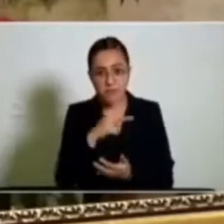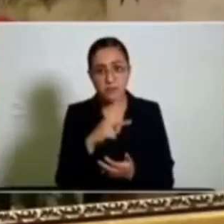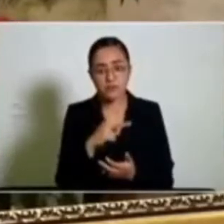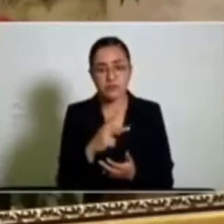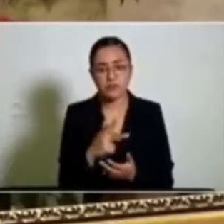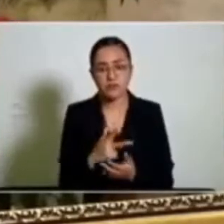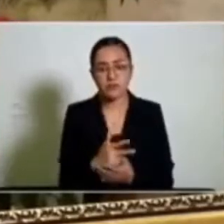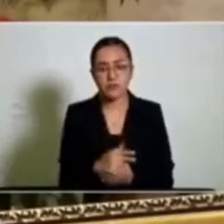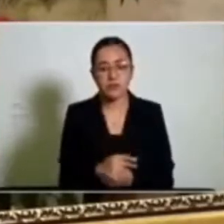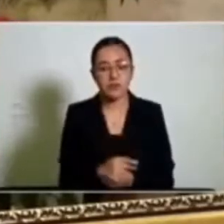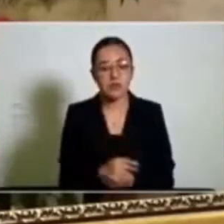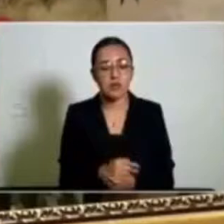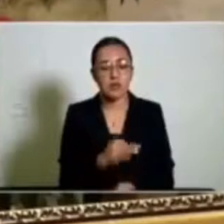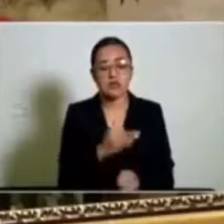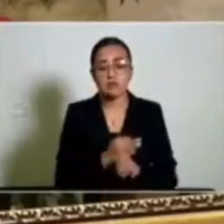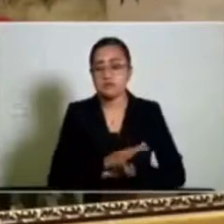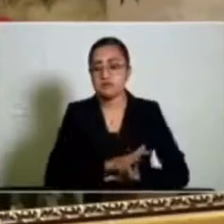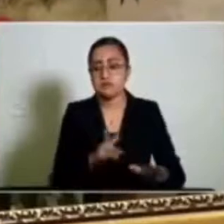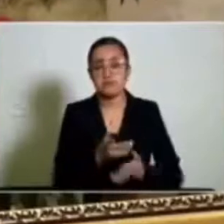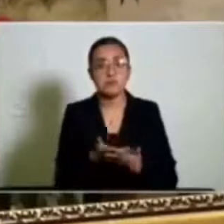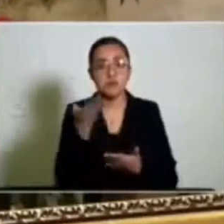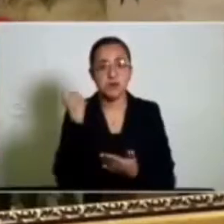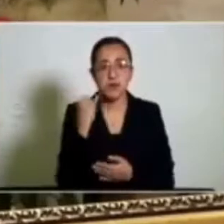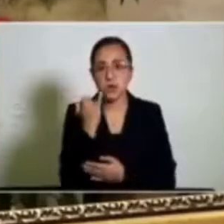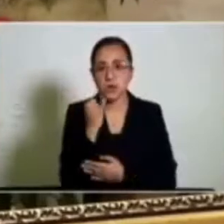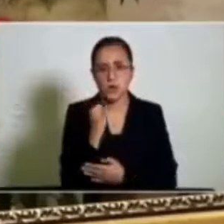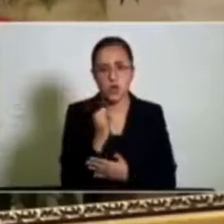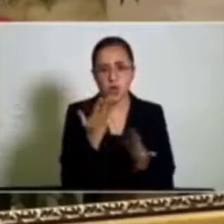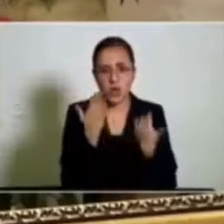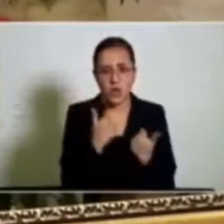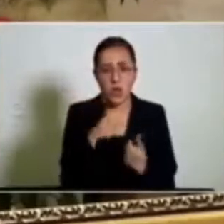No se llegó a este punto en el mes de junio.